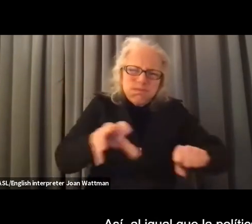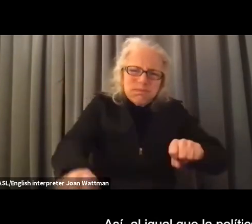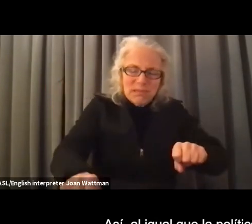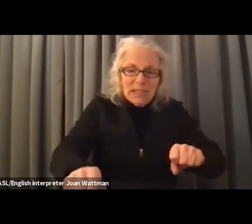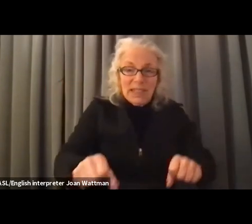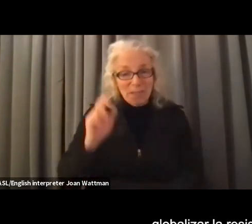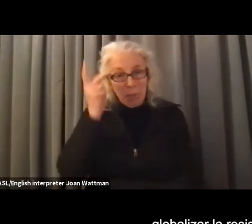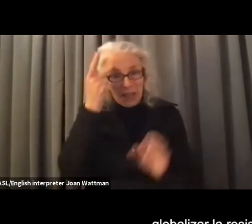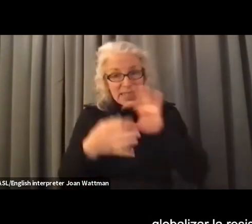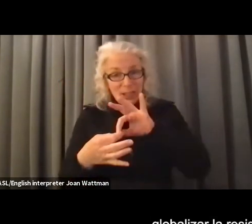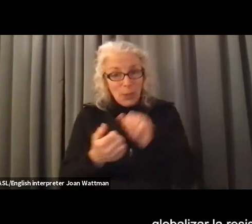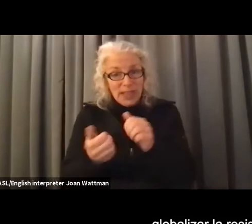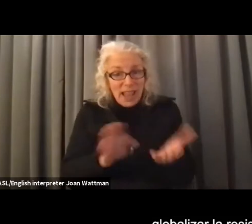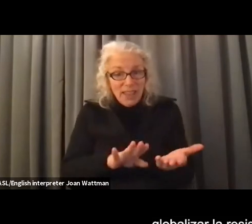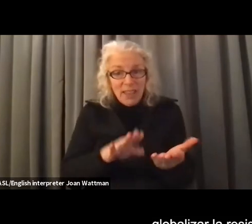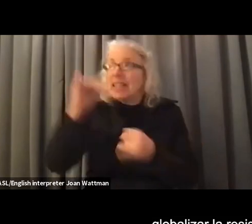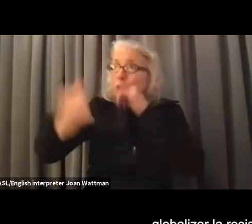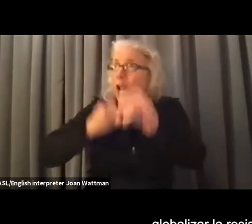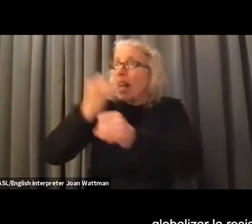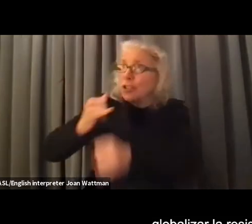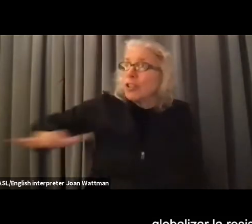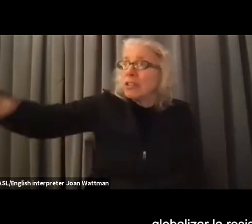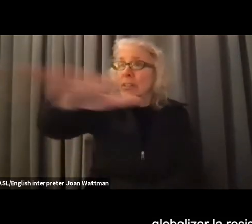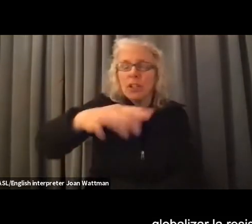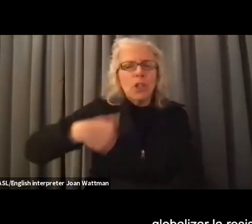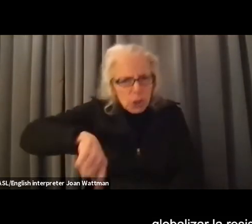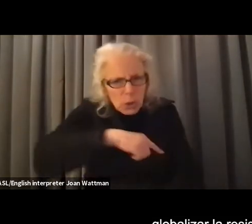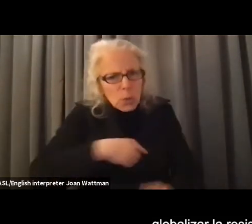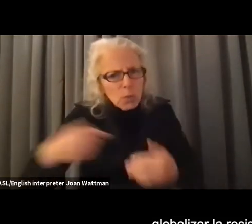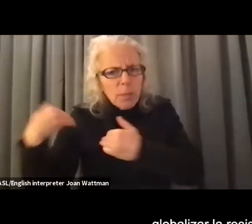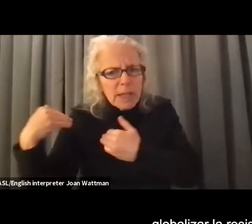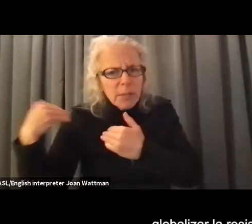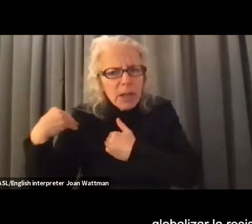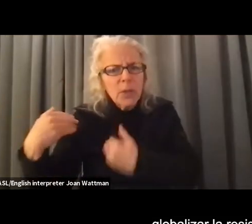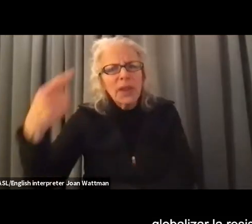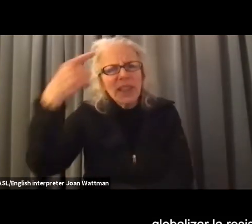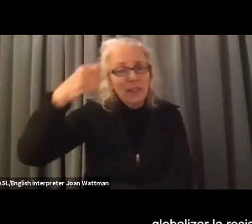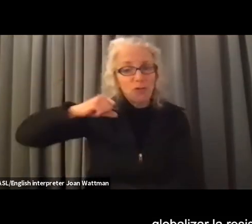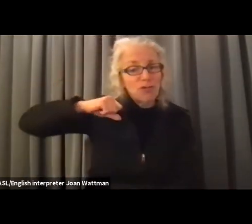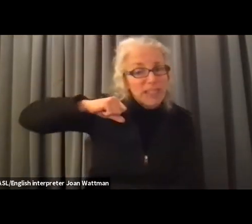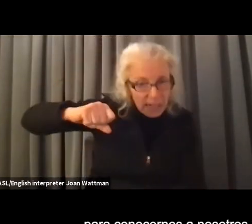responsabilidad de globalizar la resistencia en favor de la vida. Y eso es